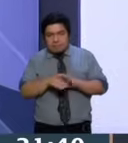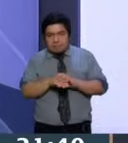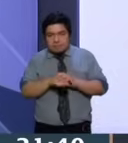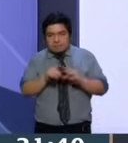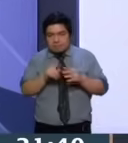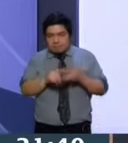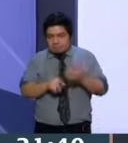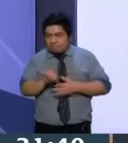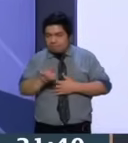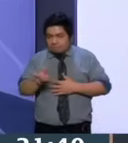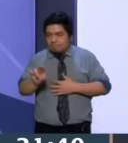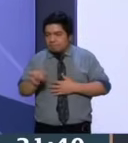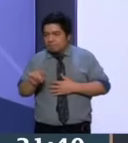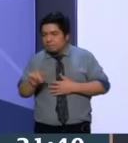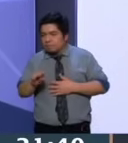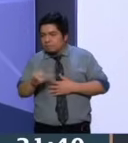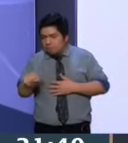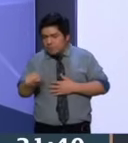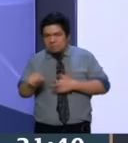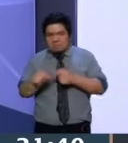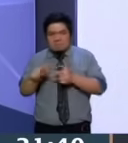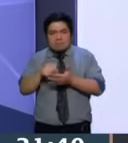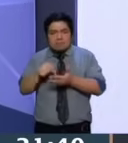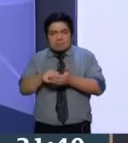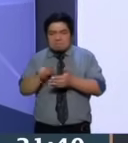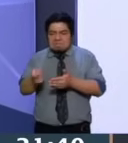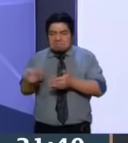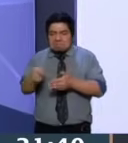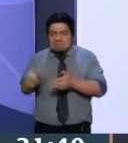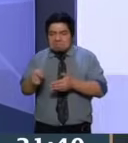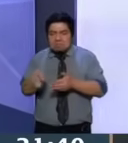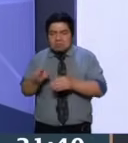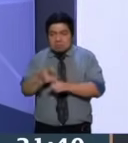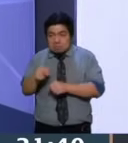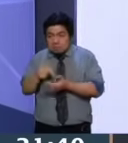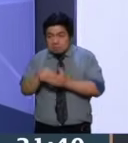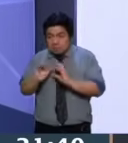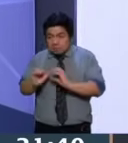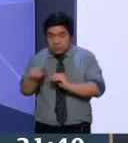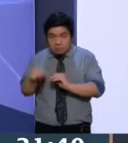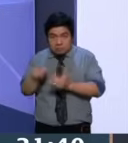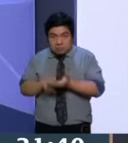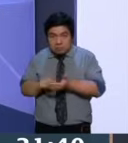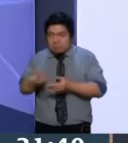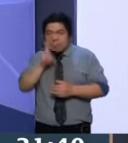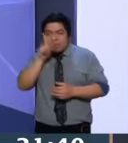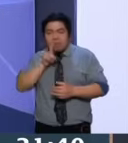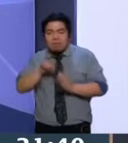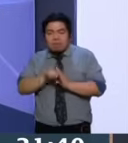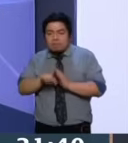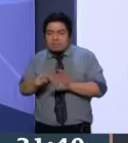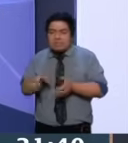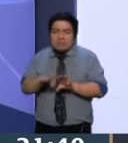100 utopías, que las 100 utopías, las utopías son unos espacios justamente de cuidado, en donde las mujeres lo que ganamos es